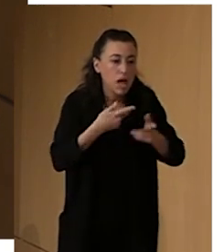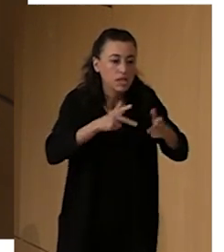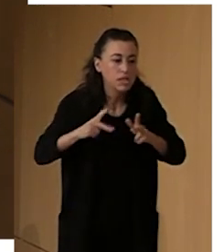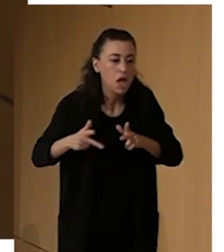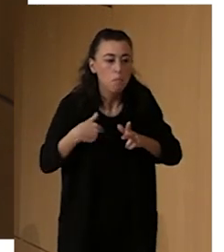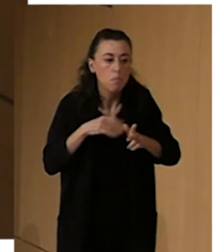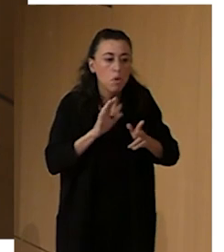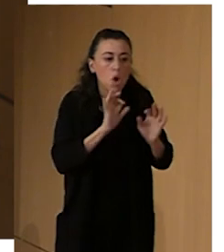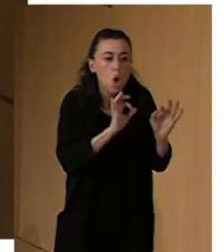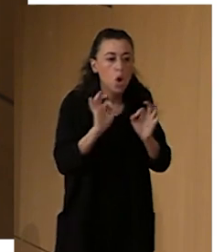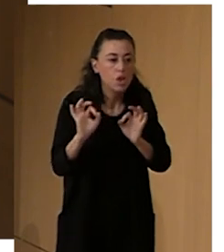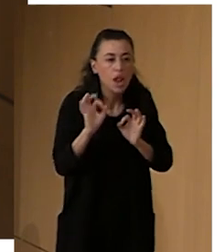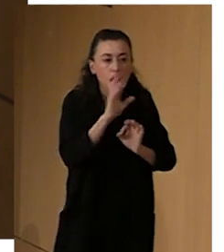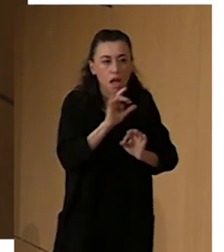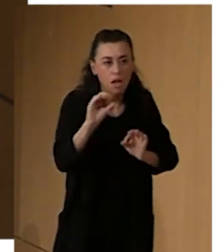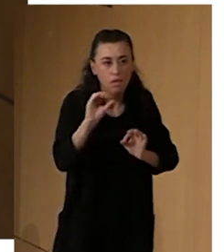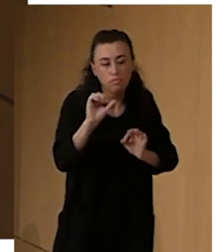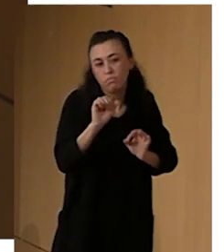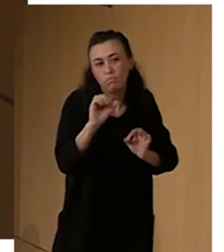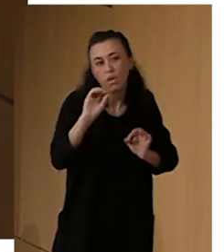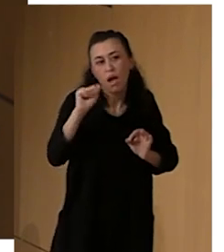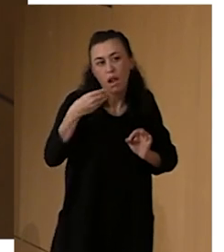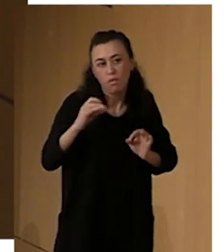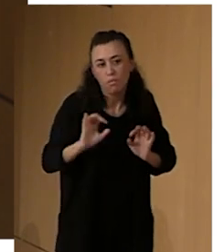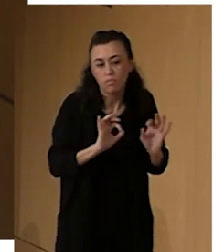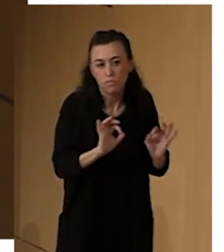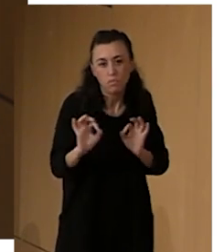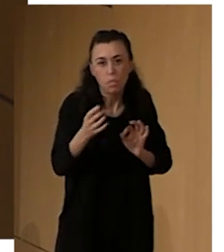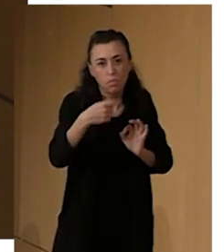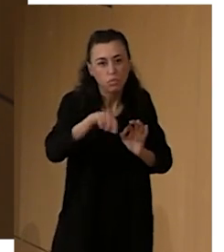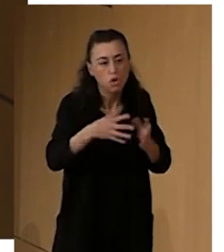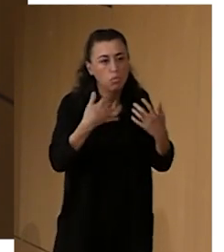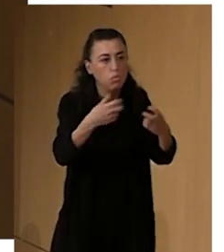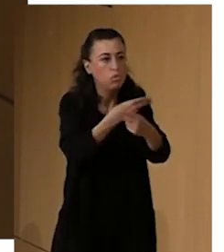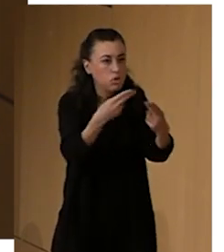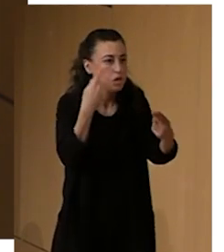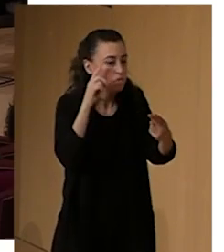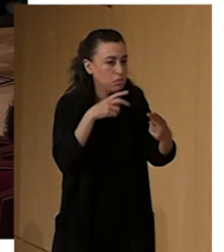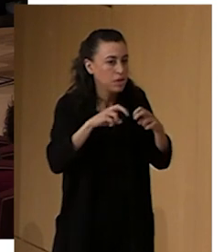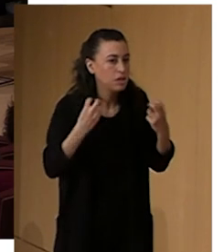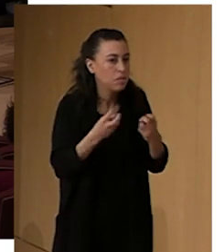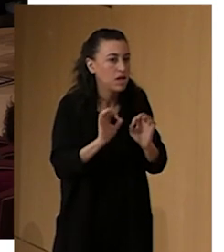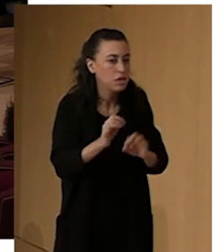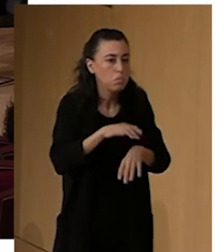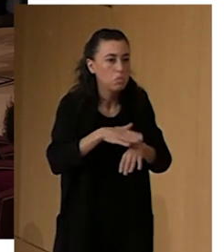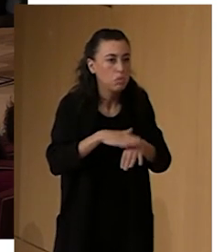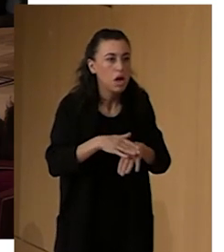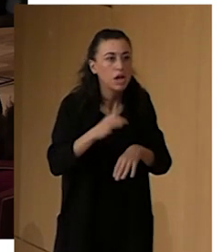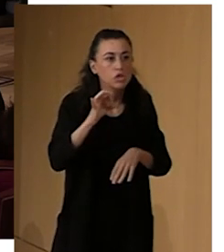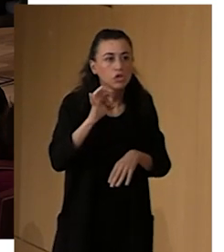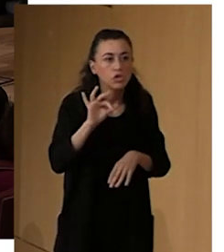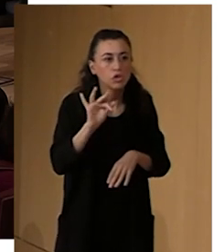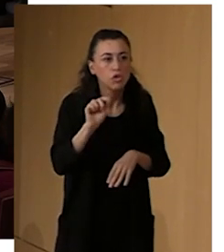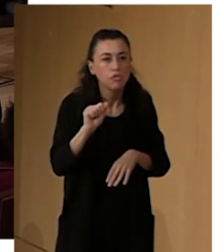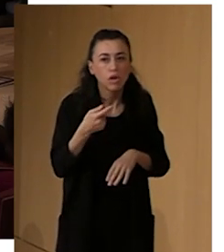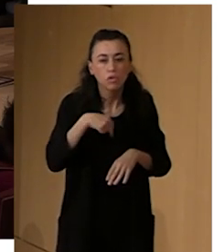también para que que lo sepáis el el público porque están ordenados así eh Sofía a ti te hemos pedido dentro de